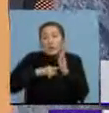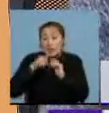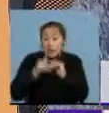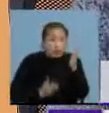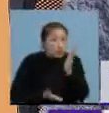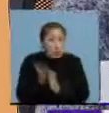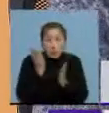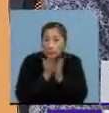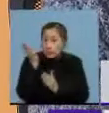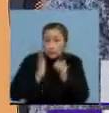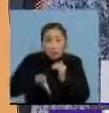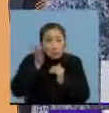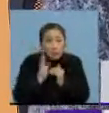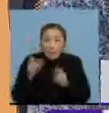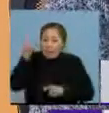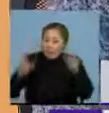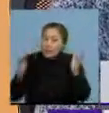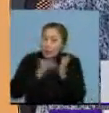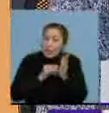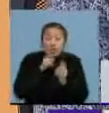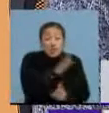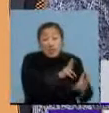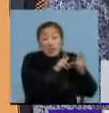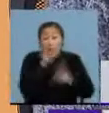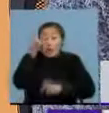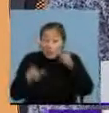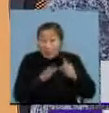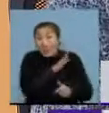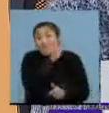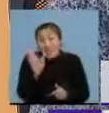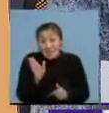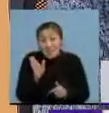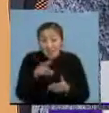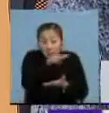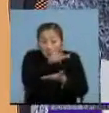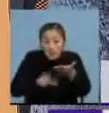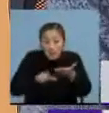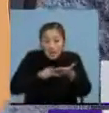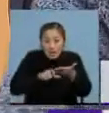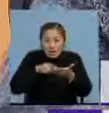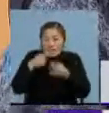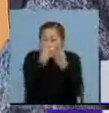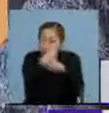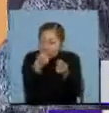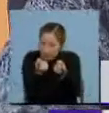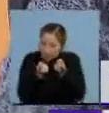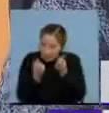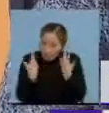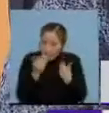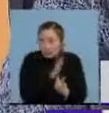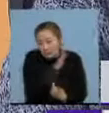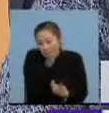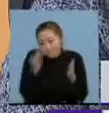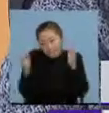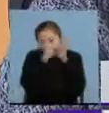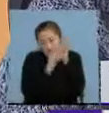seguimos incorporando y también le digo a la gente que vaya a la susepu para que lleven los que están los requisitos para que puedan ser incorporándose